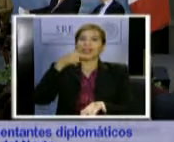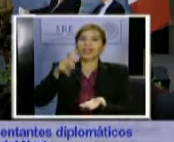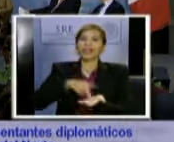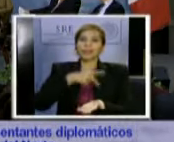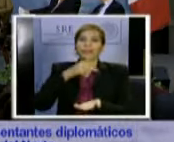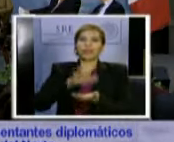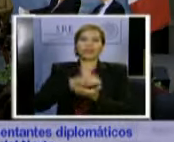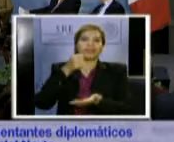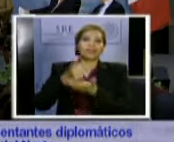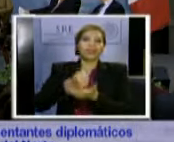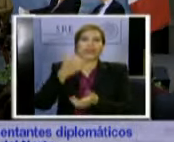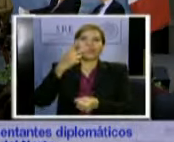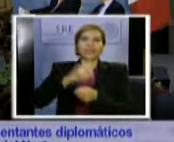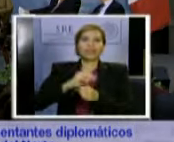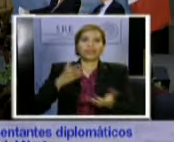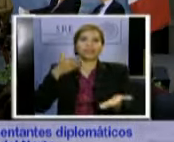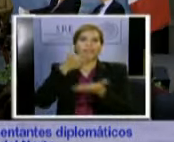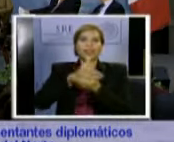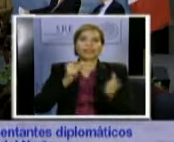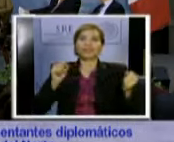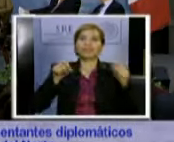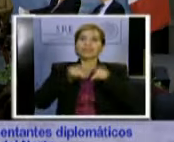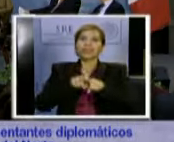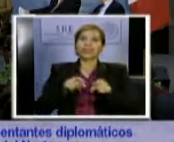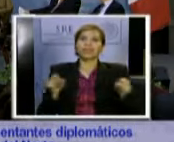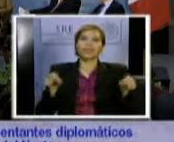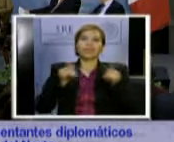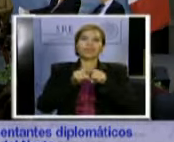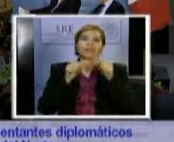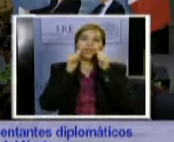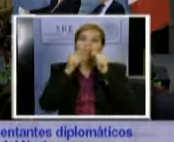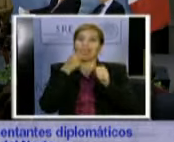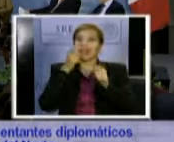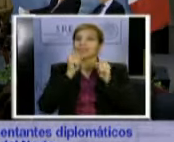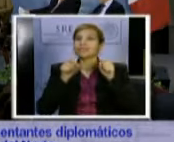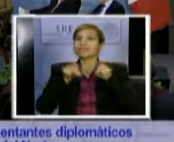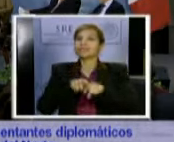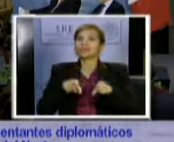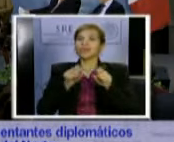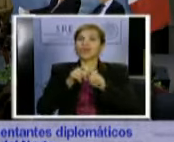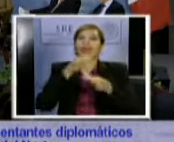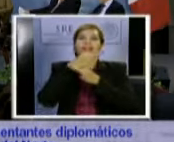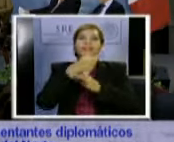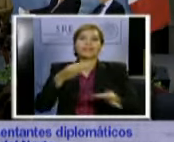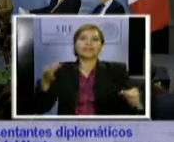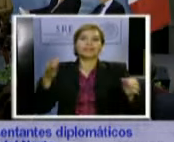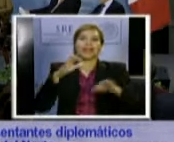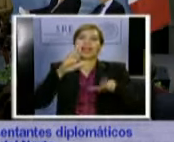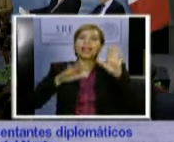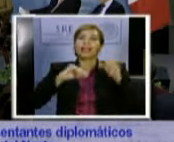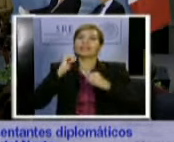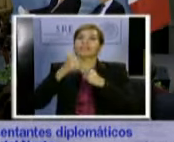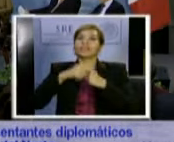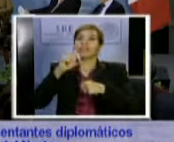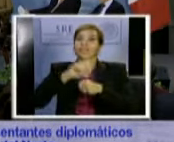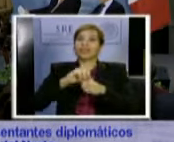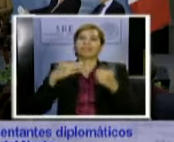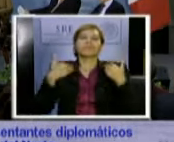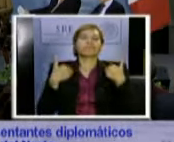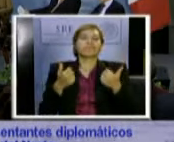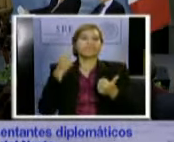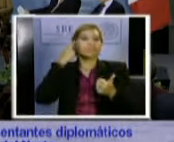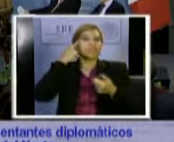porque cada 8 días oímos lo mismo, lo mismo, lo mismo, lo mismo, y el mensaje algún día termina por